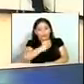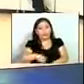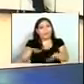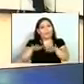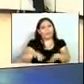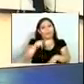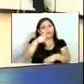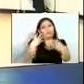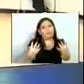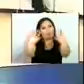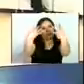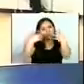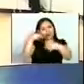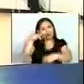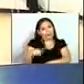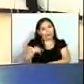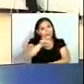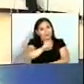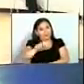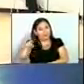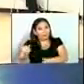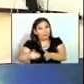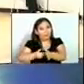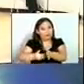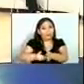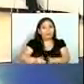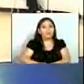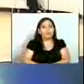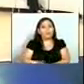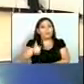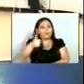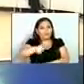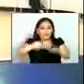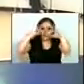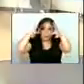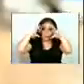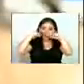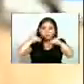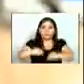por habernos acompañado En este inicio de semana Así es Muchas gracias Buenas noches